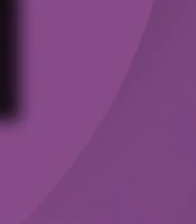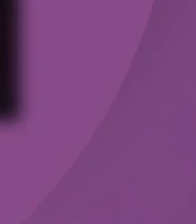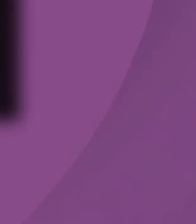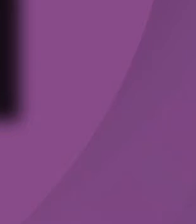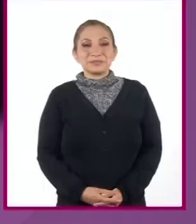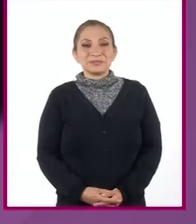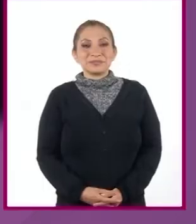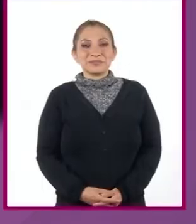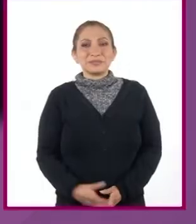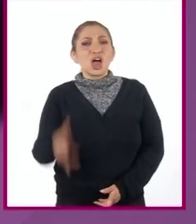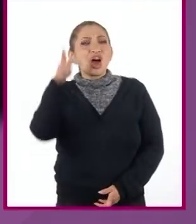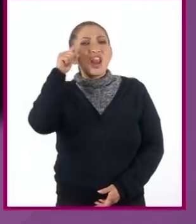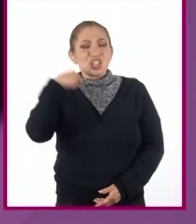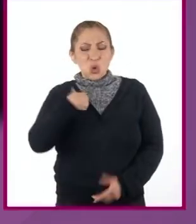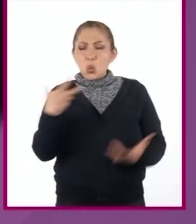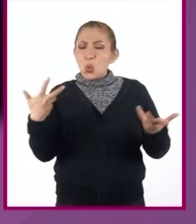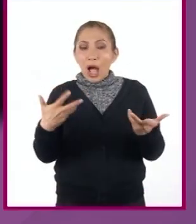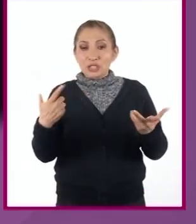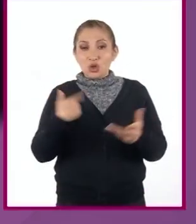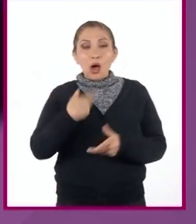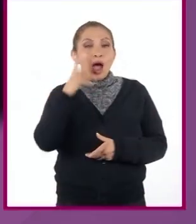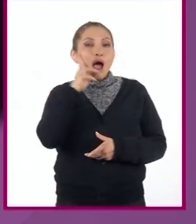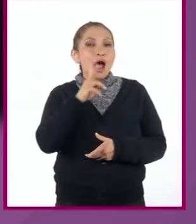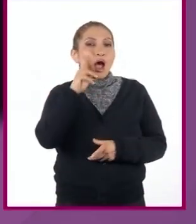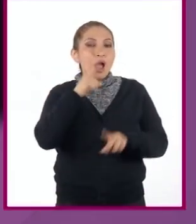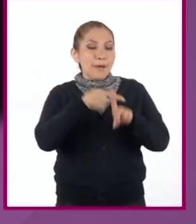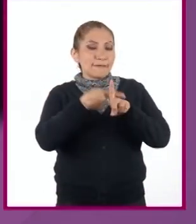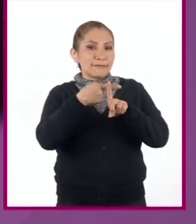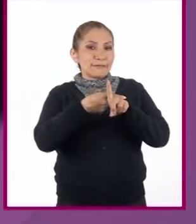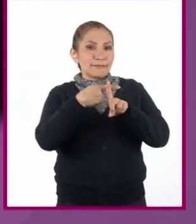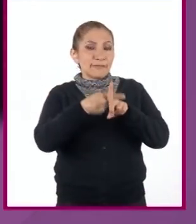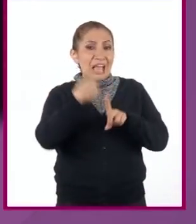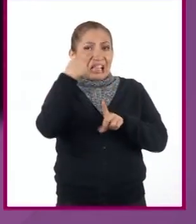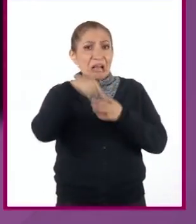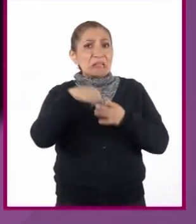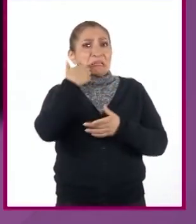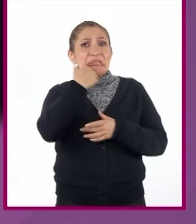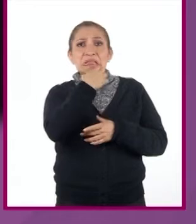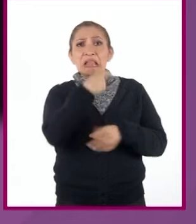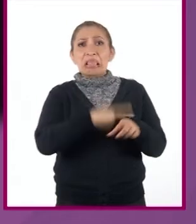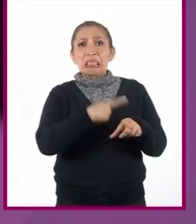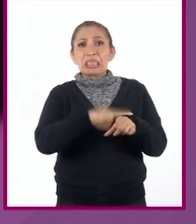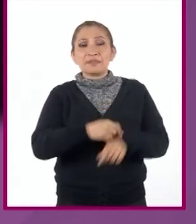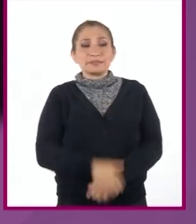Hola, ¿qué estoy haciendo? Me estoy tomando la temperatura. Creo que me voy a enfermar.